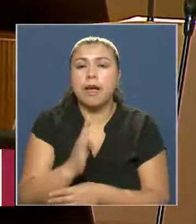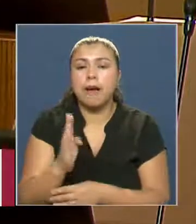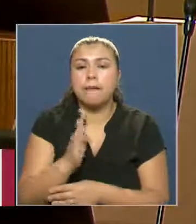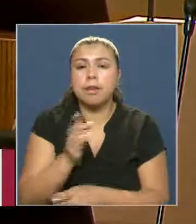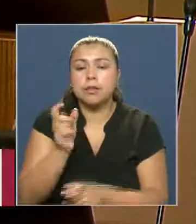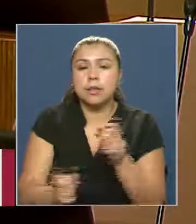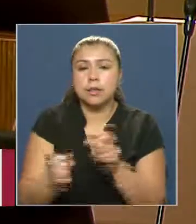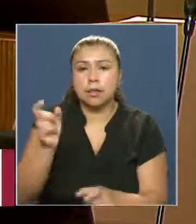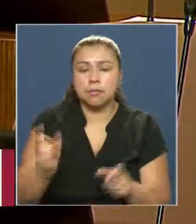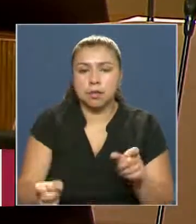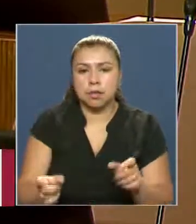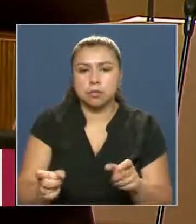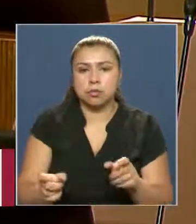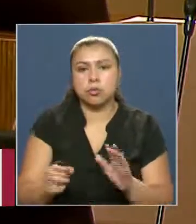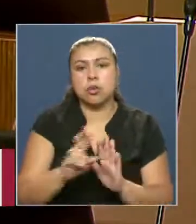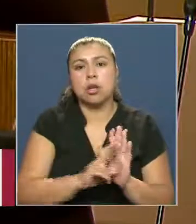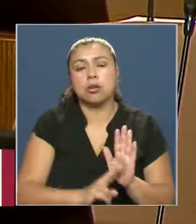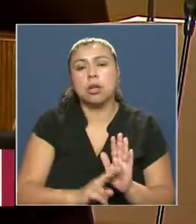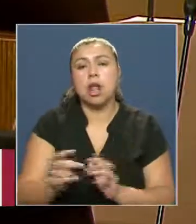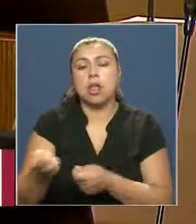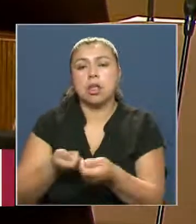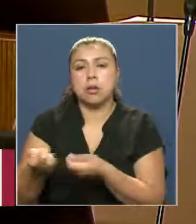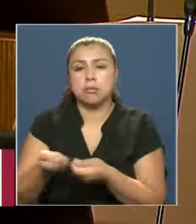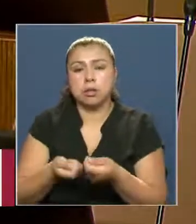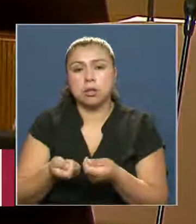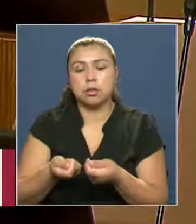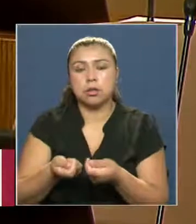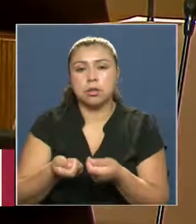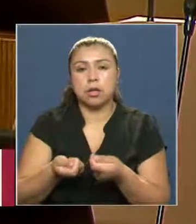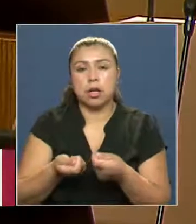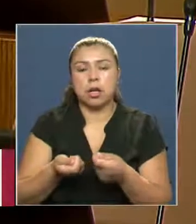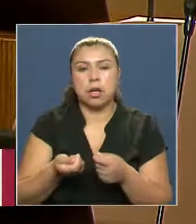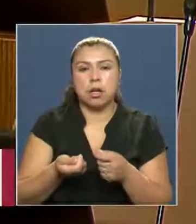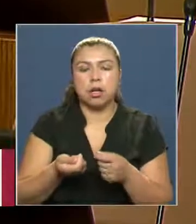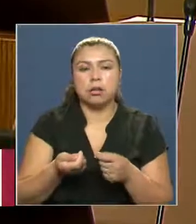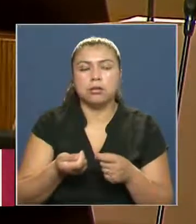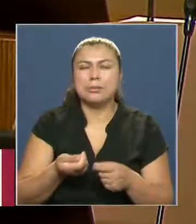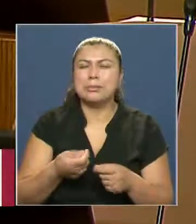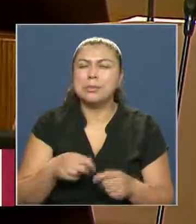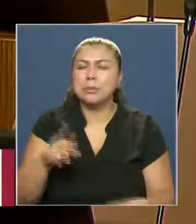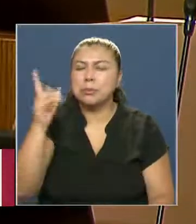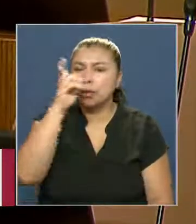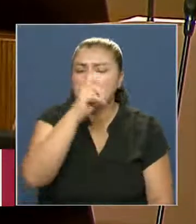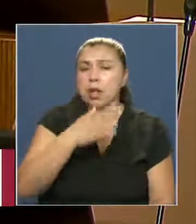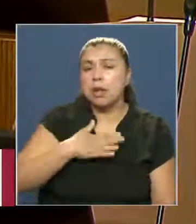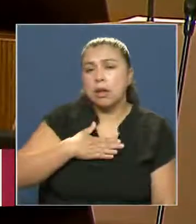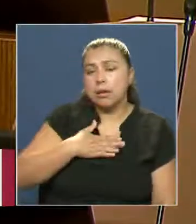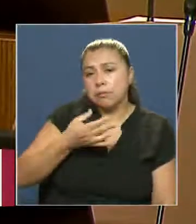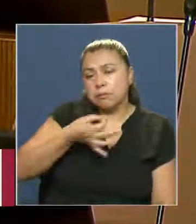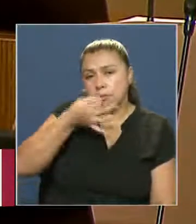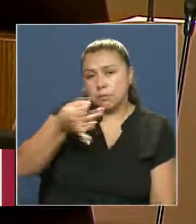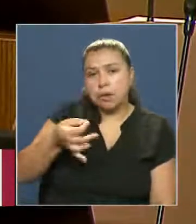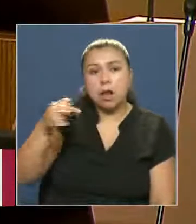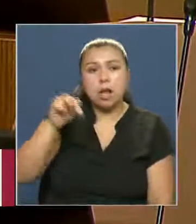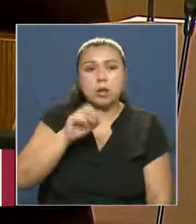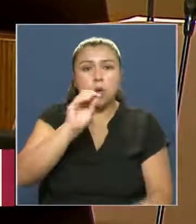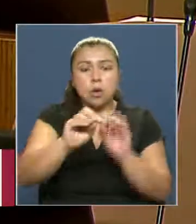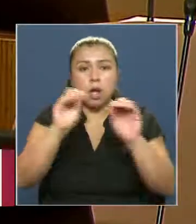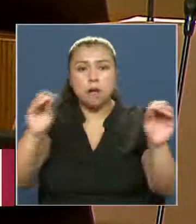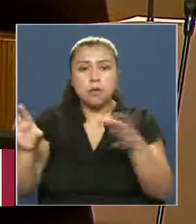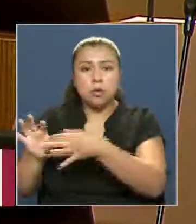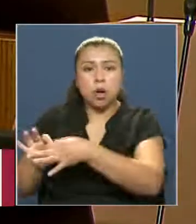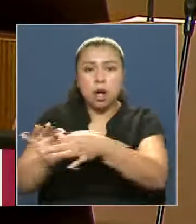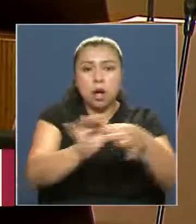sociedad a las simples reglas del mercado. Y lo que es tanto o más complejo, presidente, si usted me permite, y aquí un llamado a la unidad